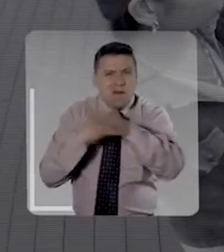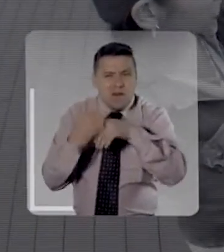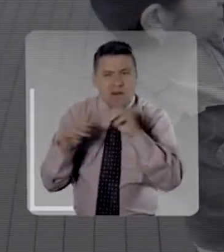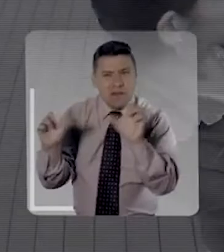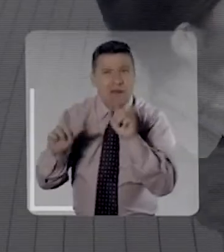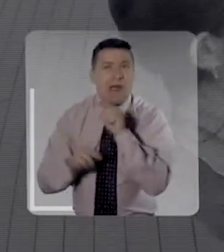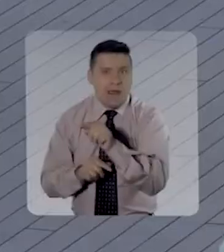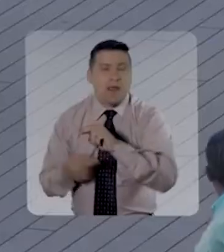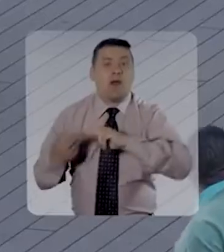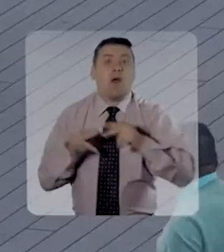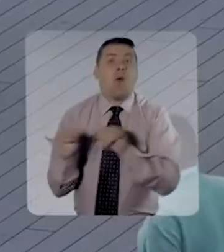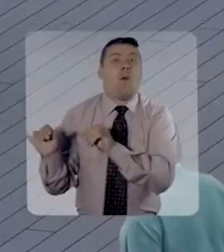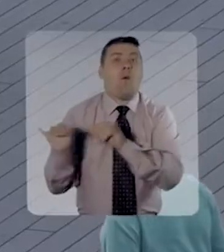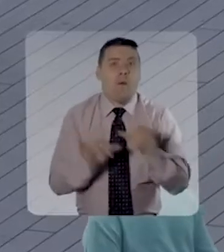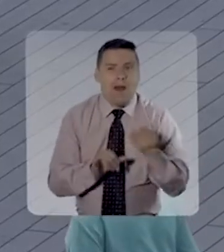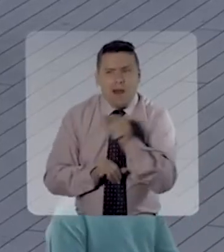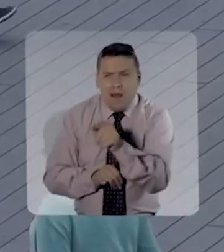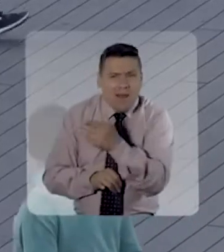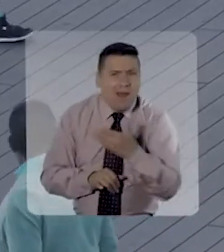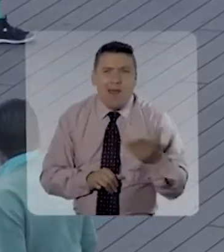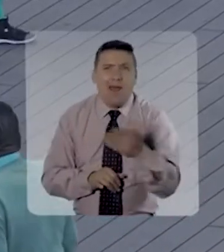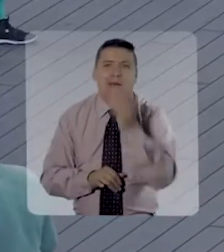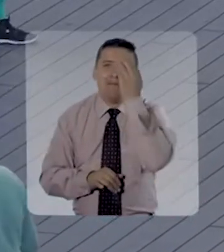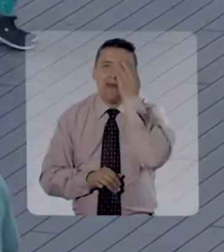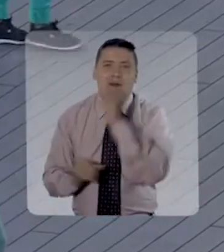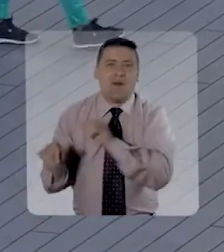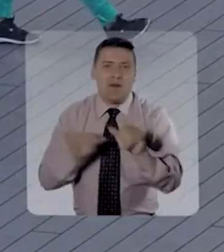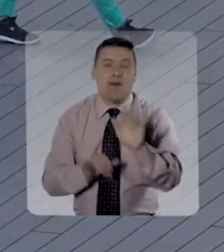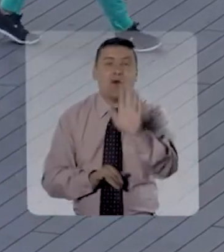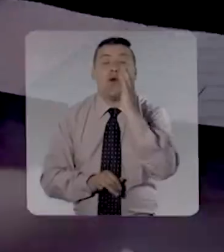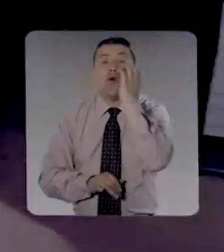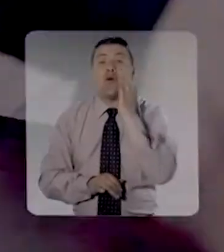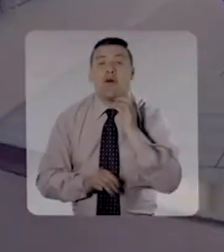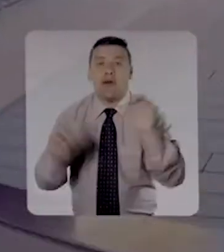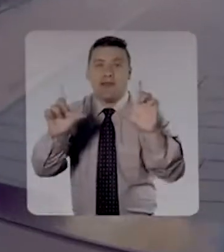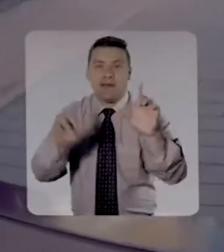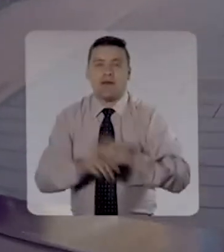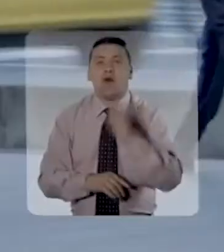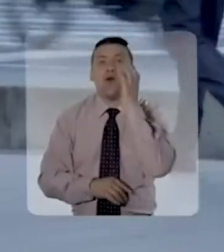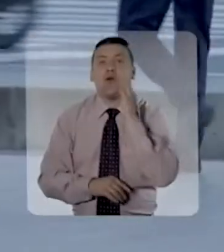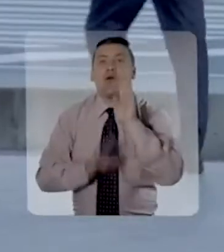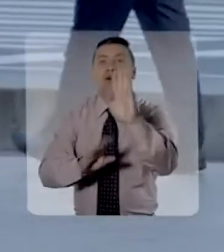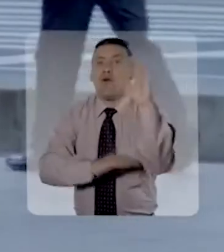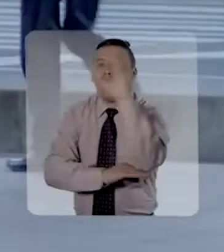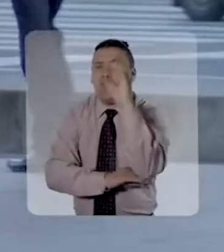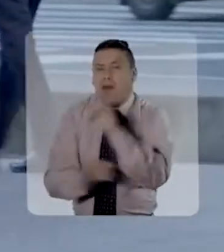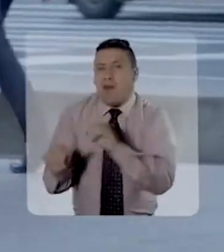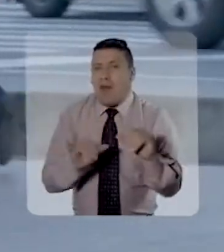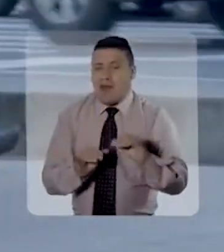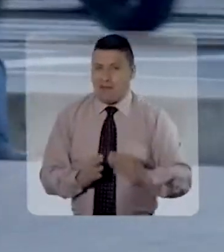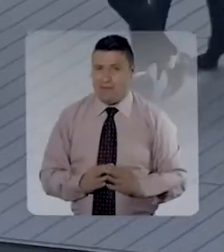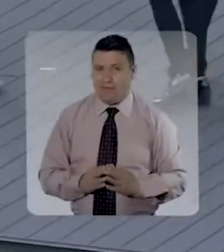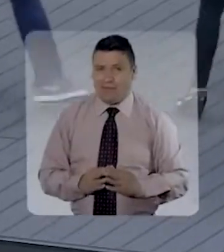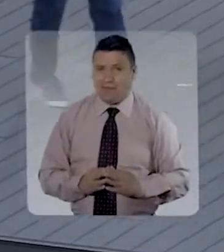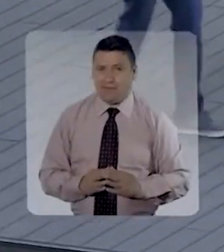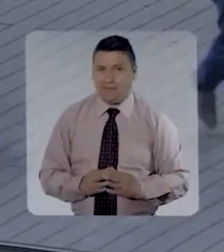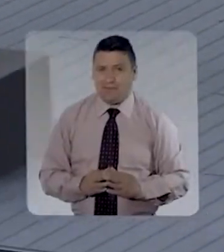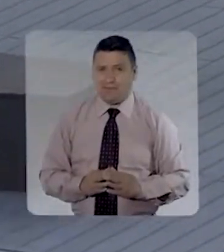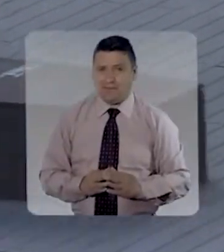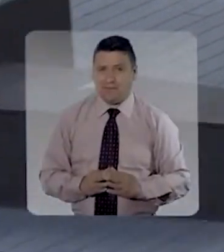del servicio público de televisión. Y esto es lo que hace la piratería. Le roba la televisión, le roba a los colombianos.